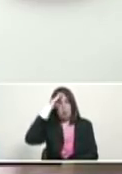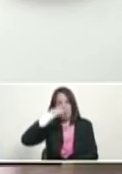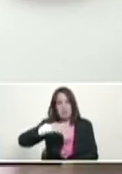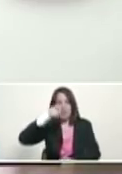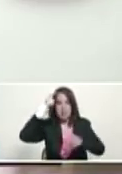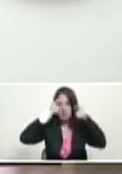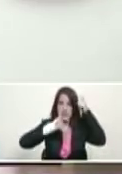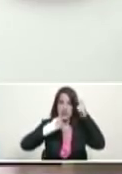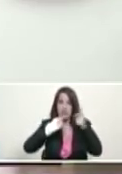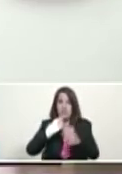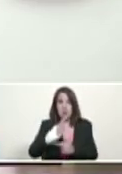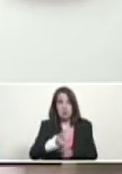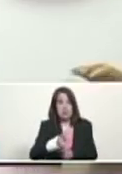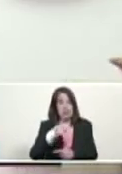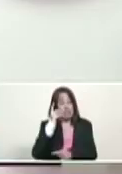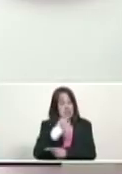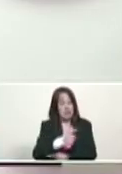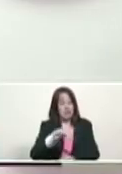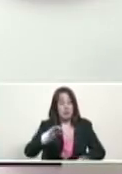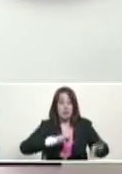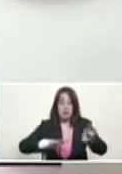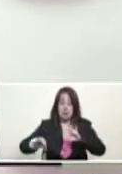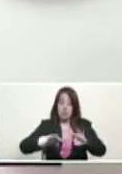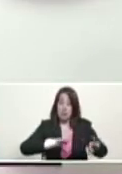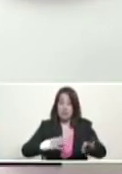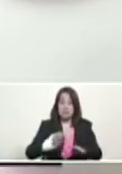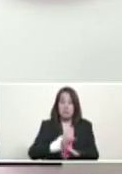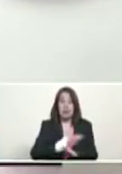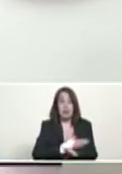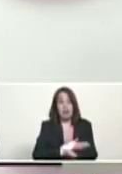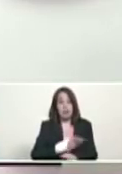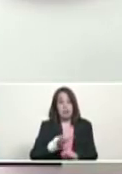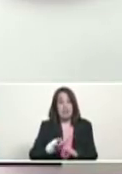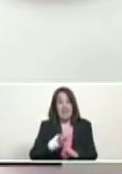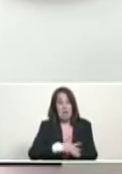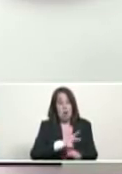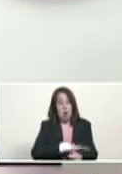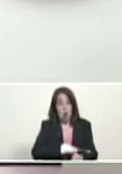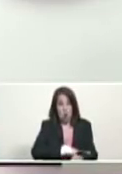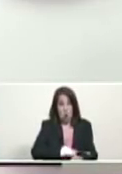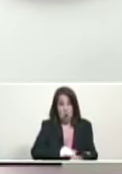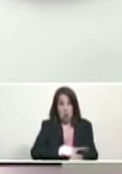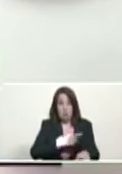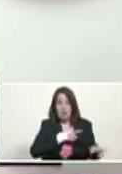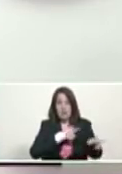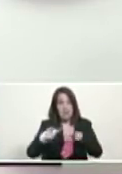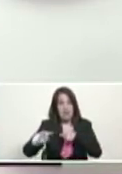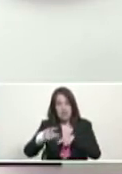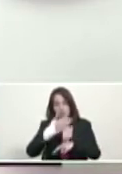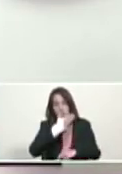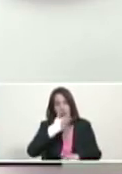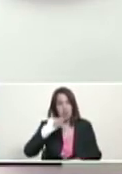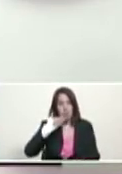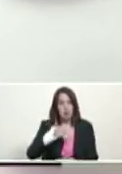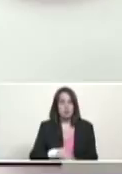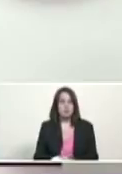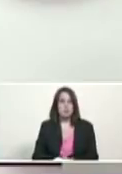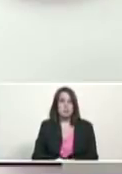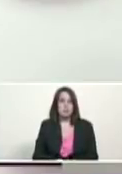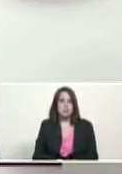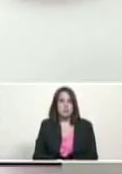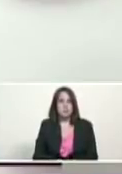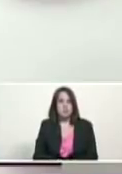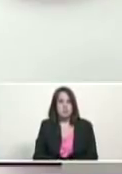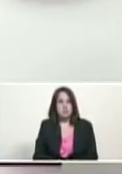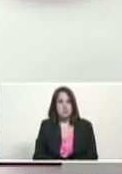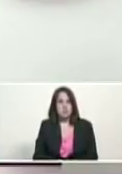decía, hay que prepararse para lo peor, para estar listo para lo mejor, para estar